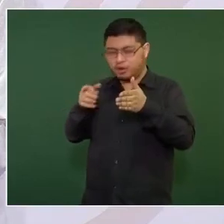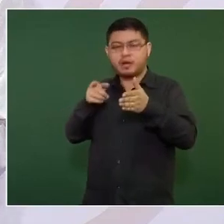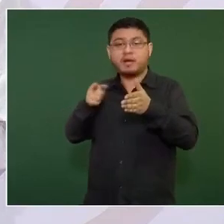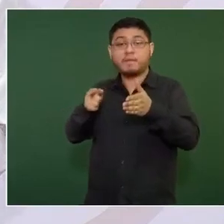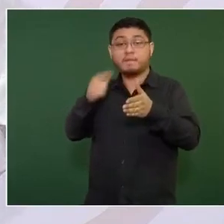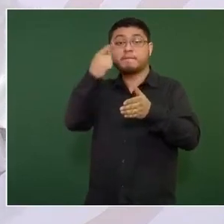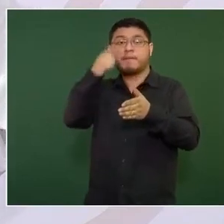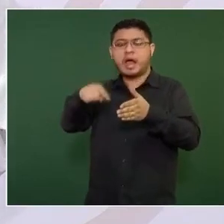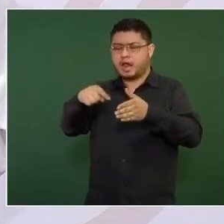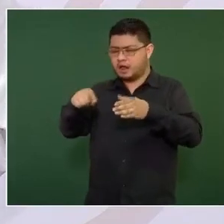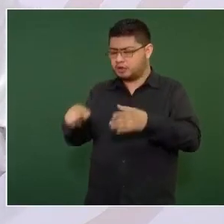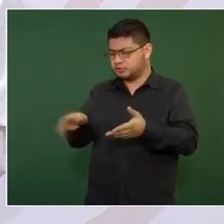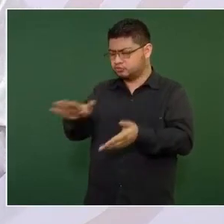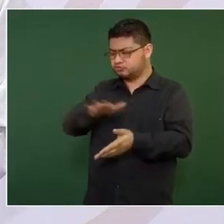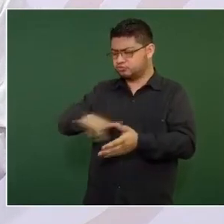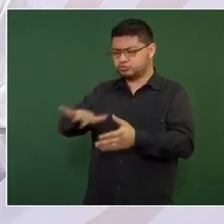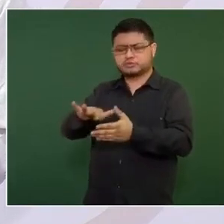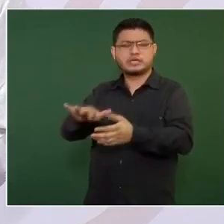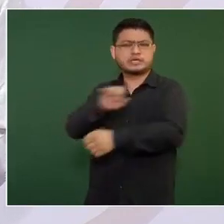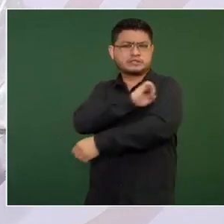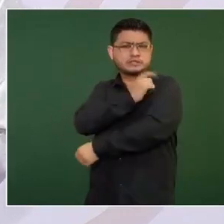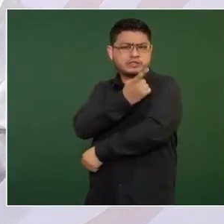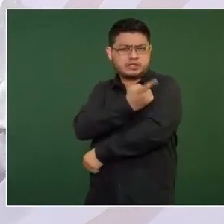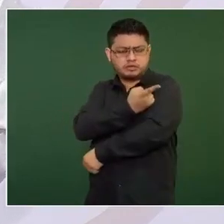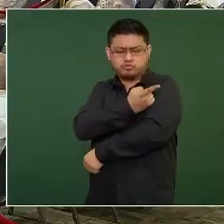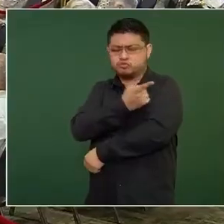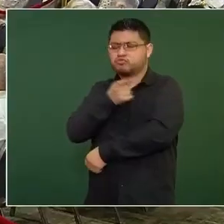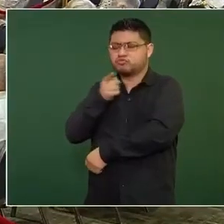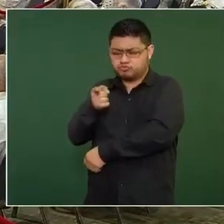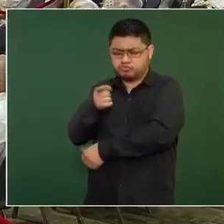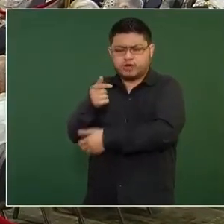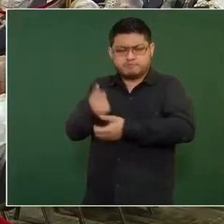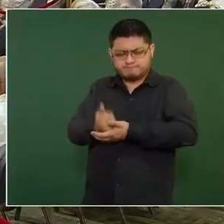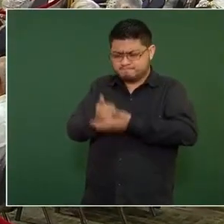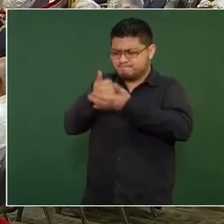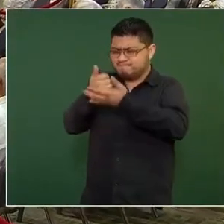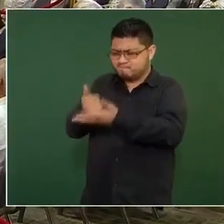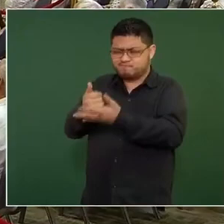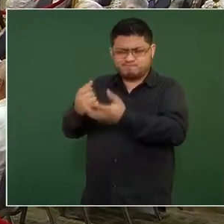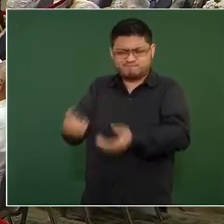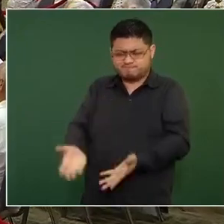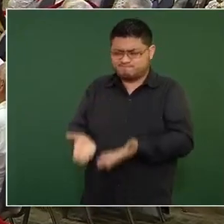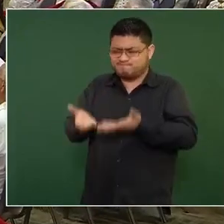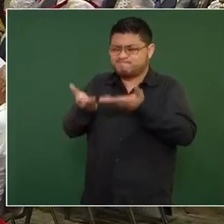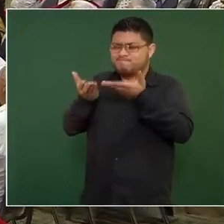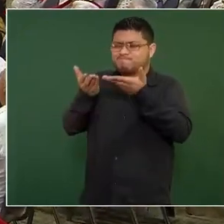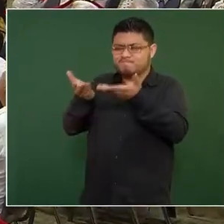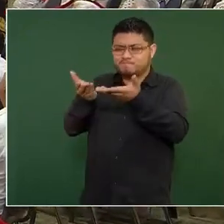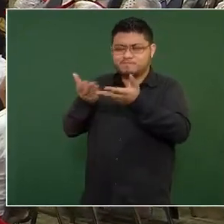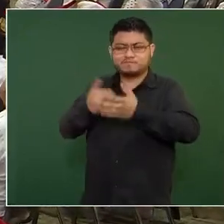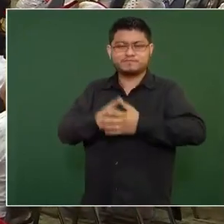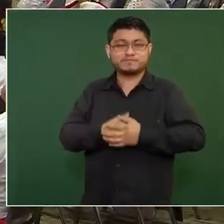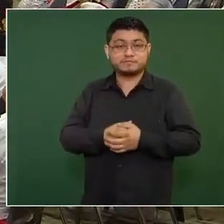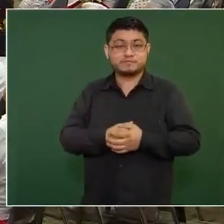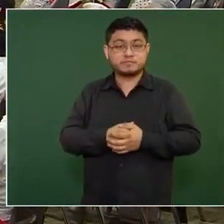fortalecer el sistema de salud pública. Hemos adquirido ya